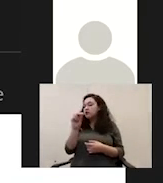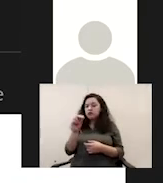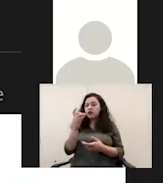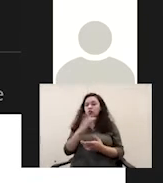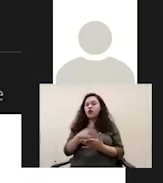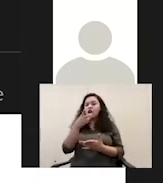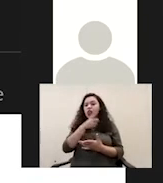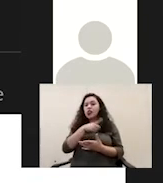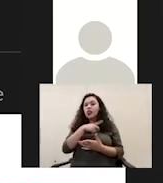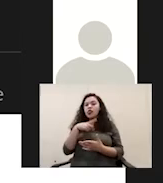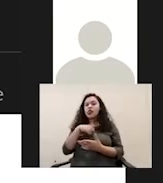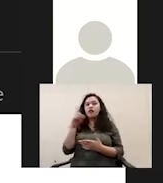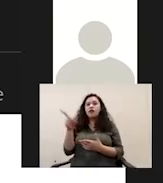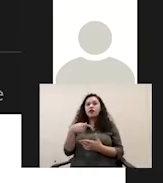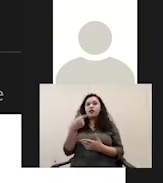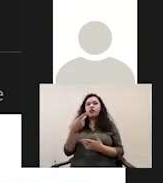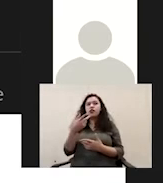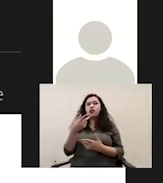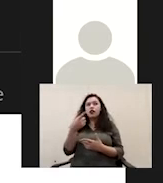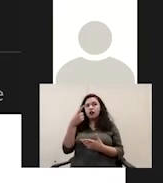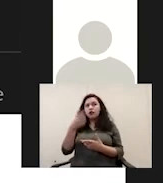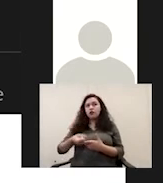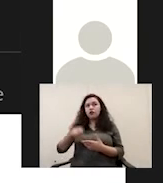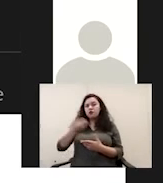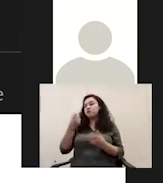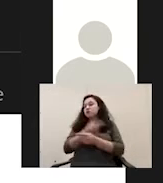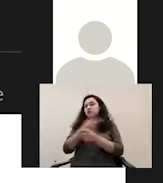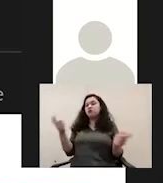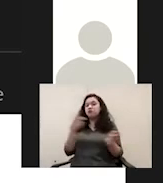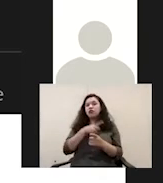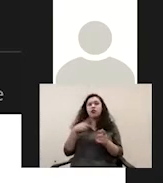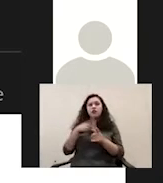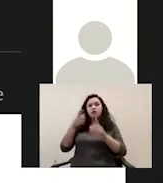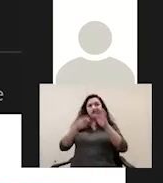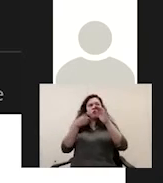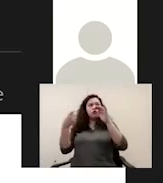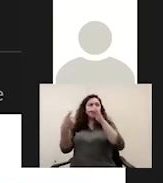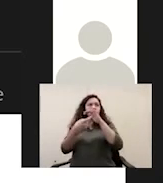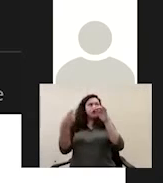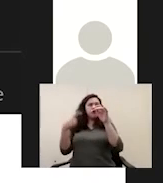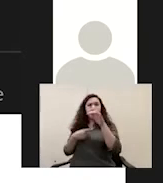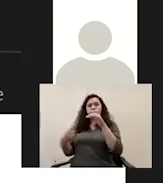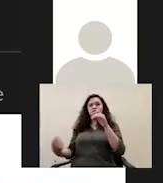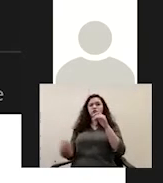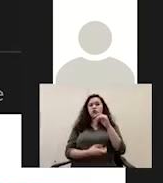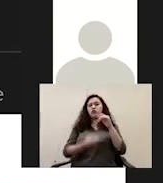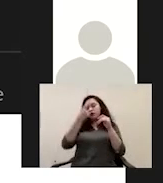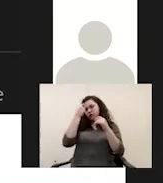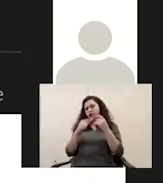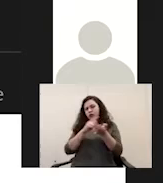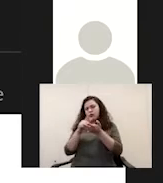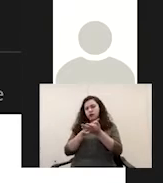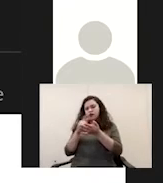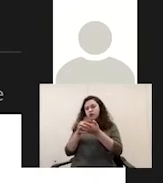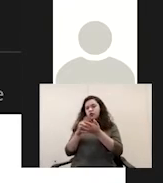ser como bolsa cualquiera, se tiene que rociar el contenido con una solución desinfectante que ustedes